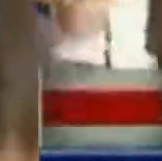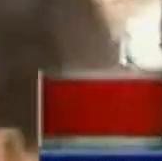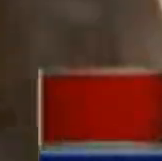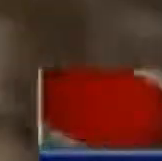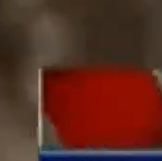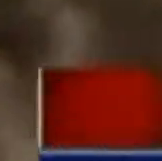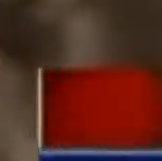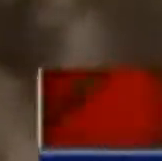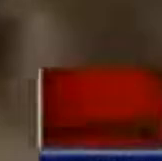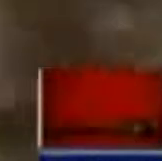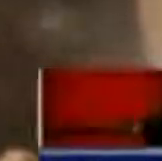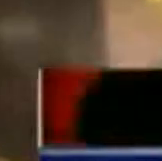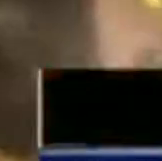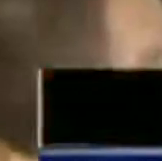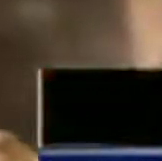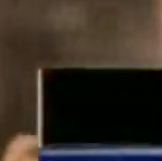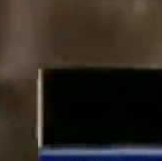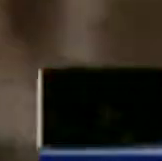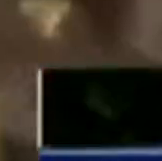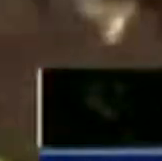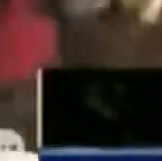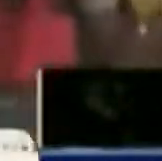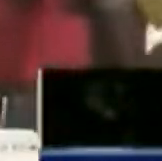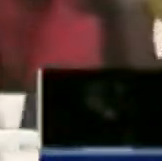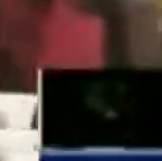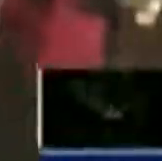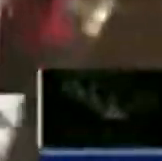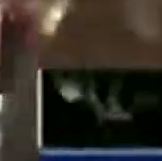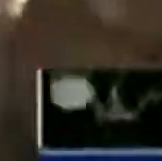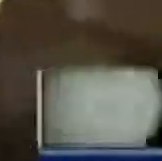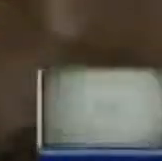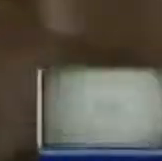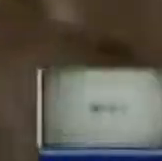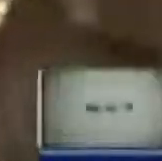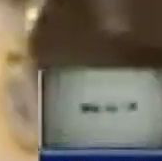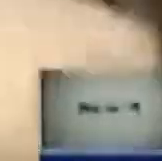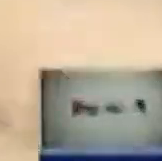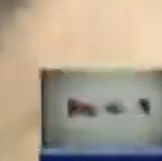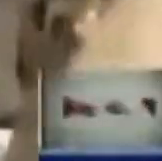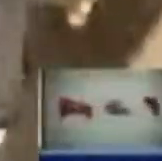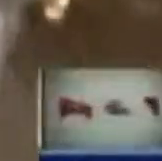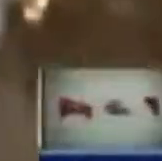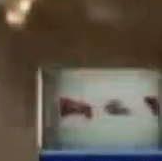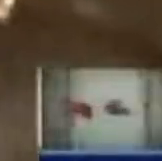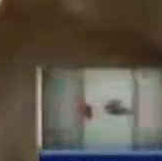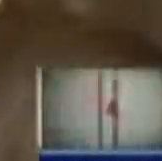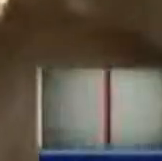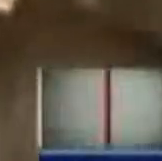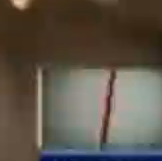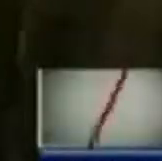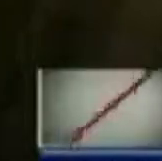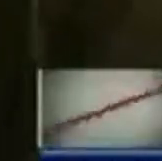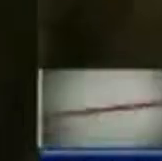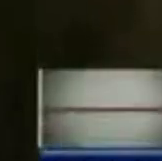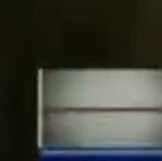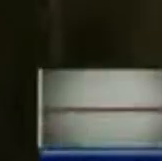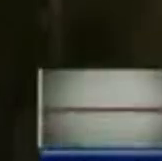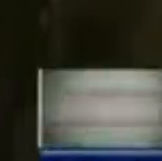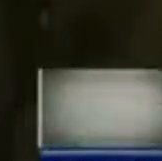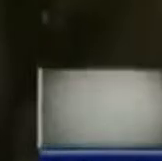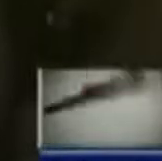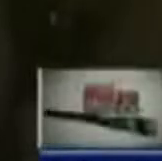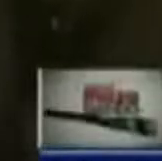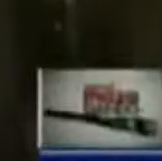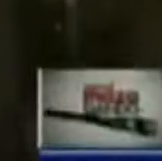una moda esta cocina y una virgen que ilumina mi querido santuario una mesa de